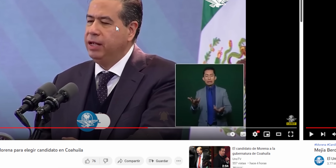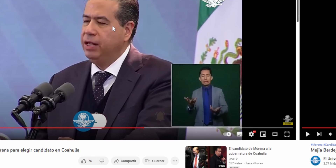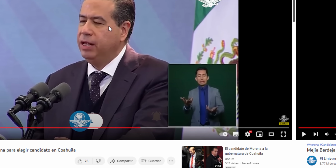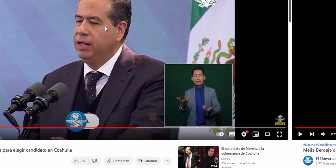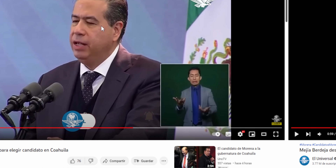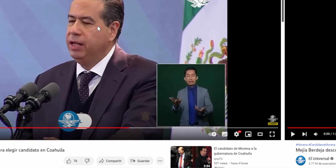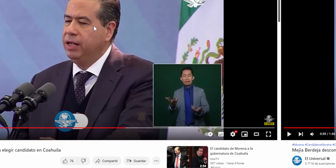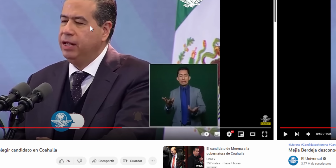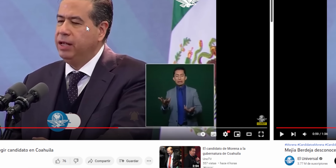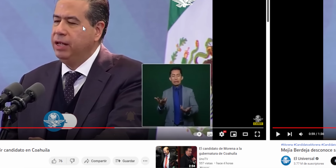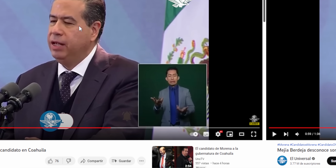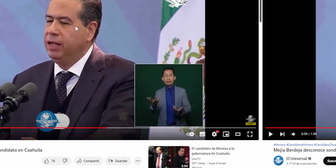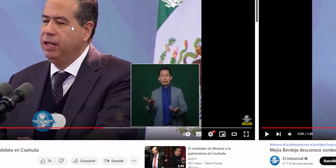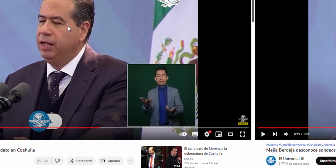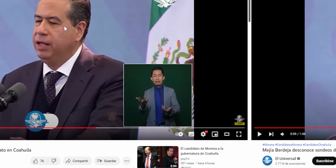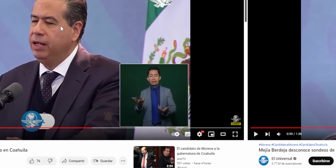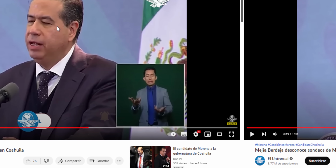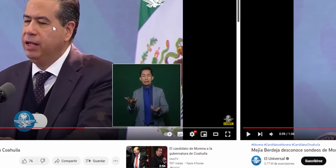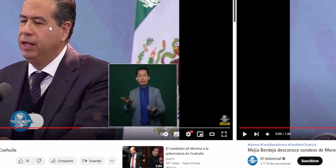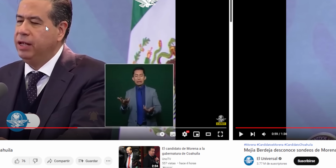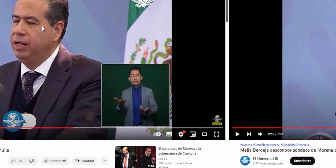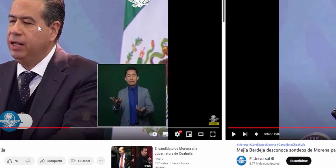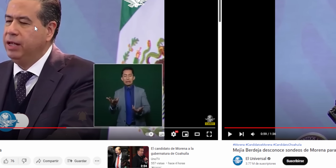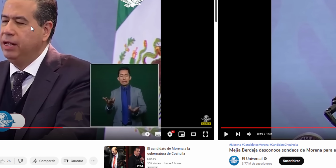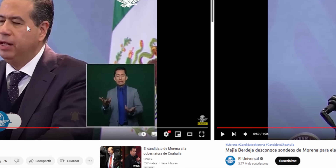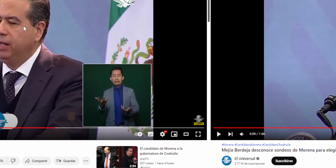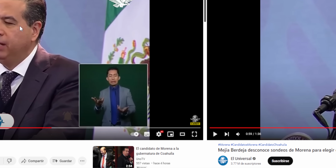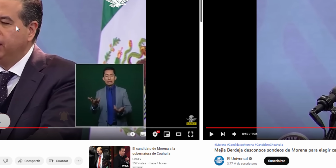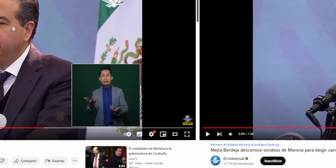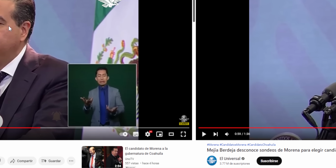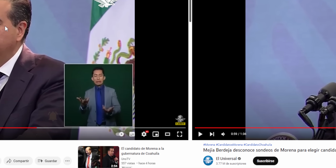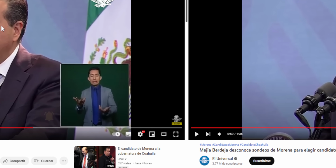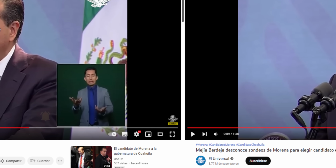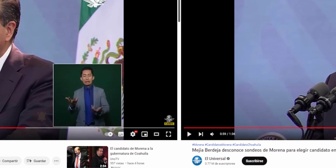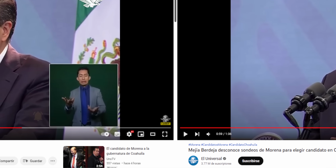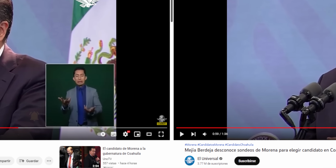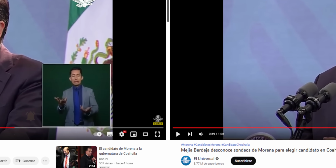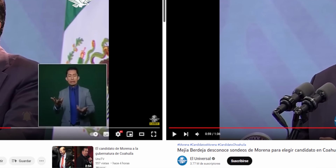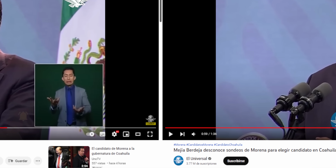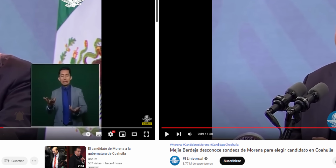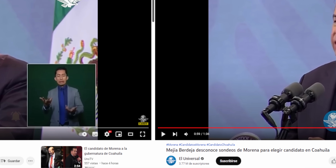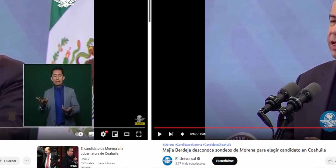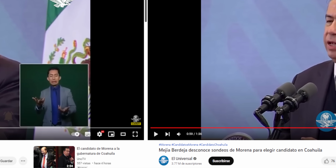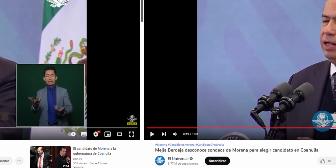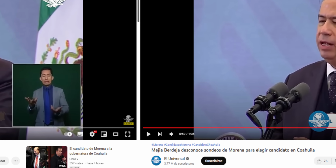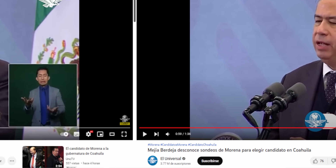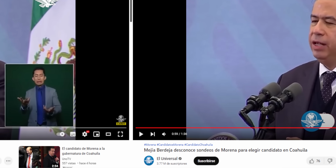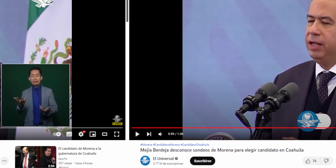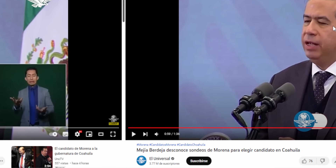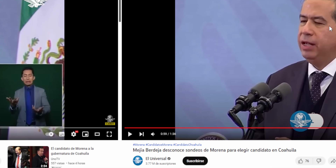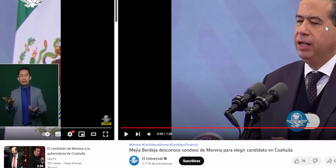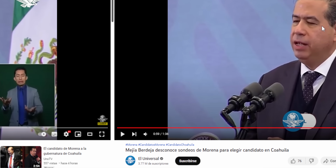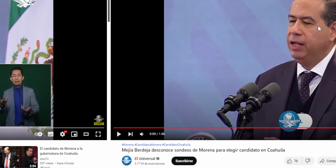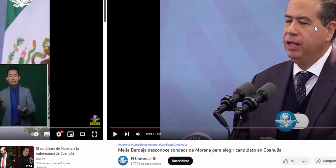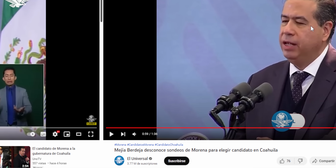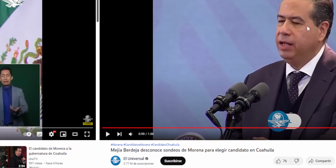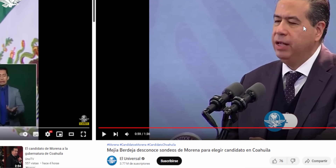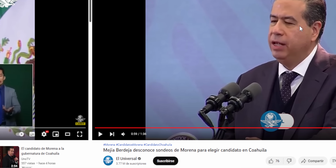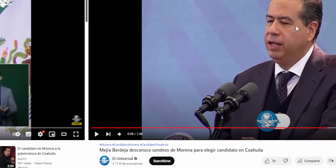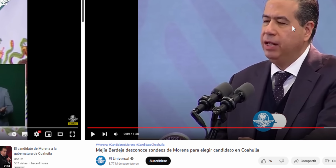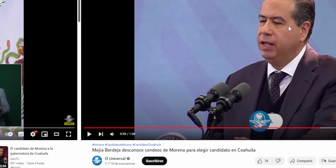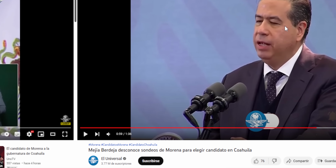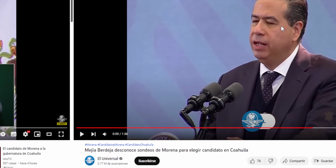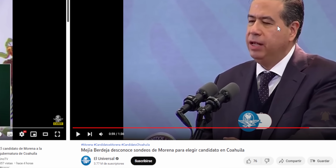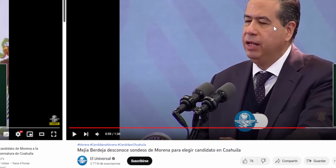simplemente es una masa una menos cuánta gente no ha perdido la vida a manos de pues las organizaciones